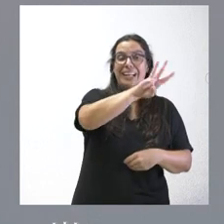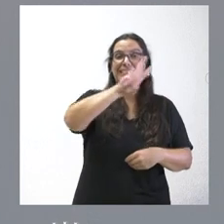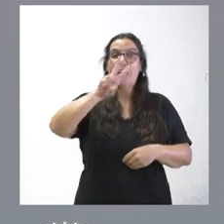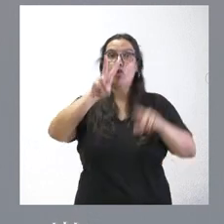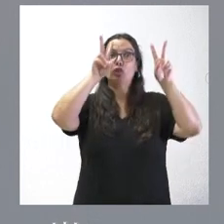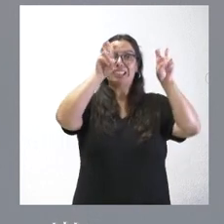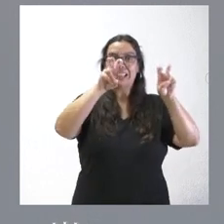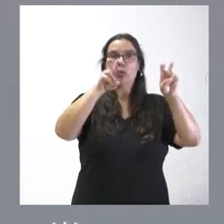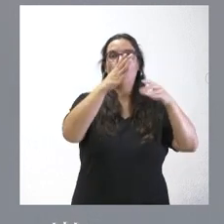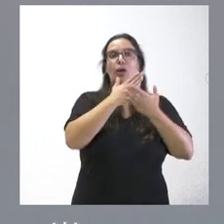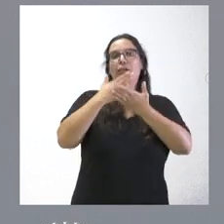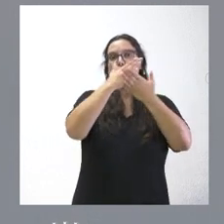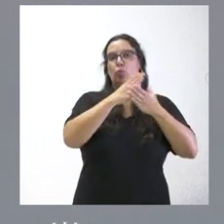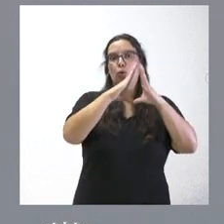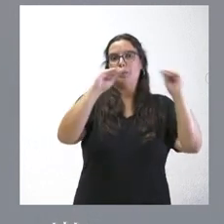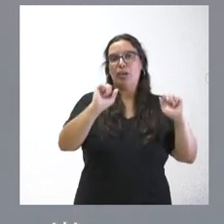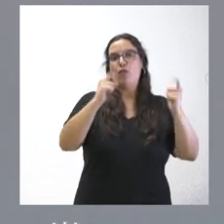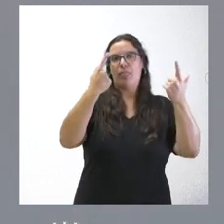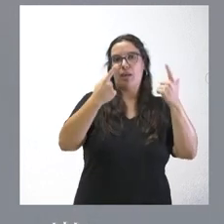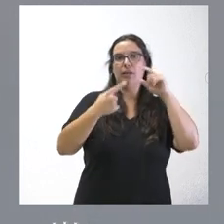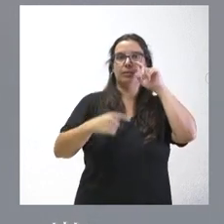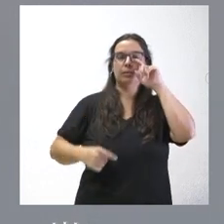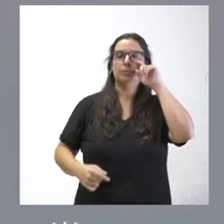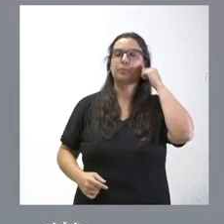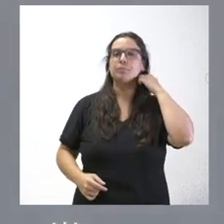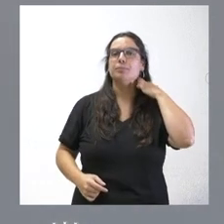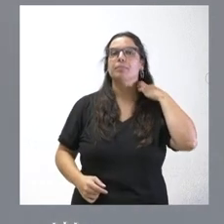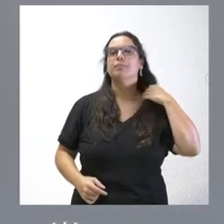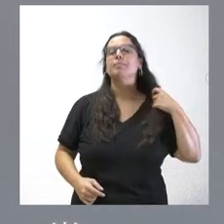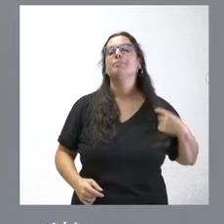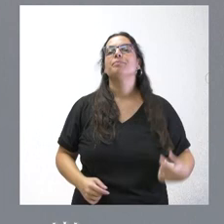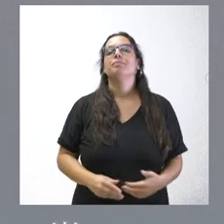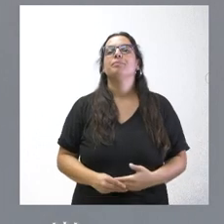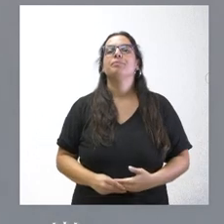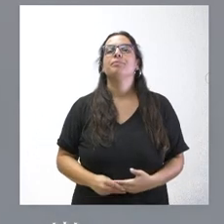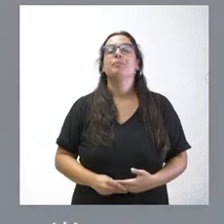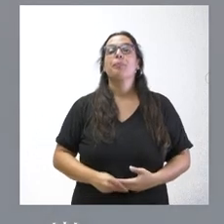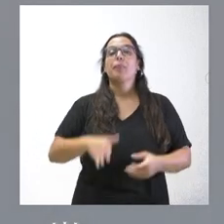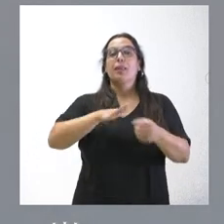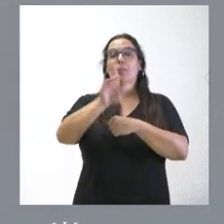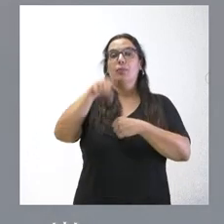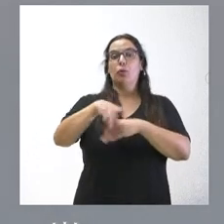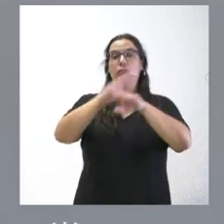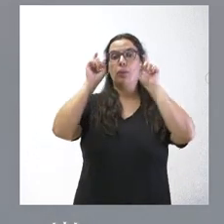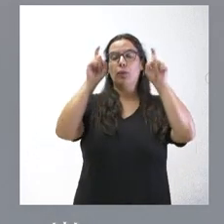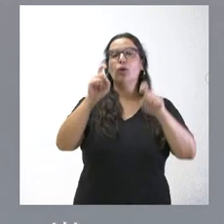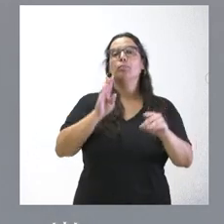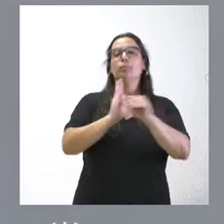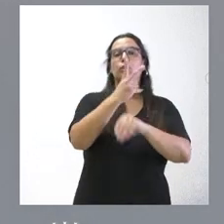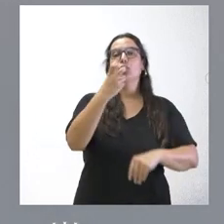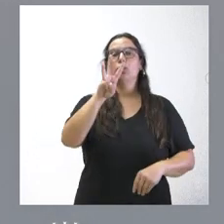enseñanzas universitarias oficiales en el ámbito también de Educación se destinan